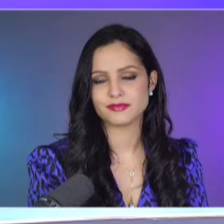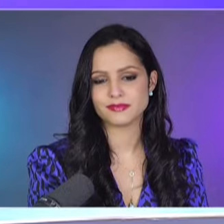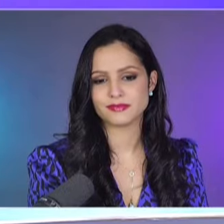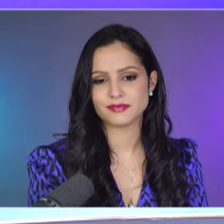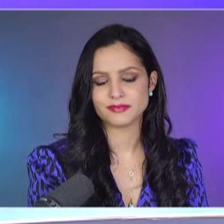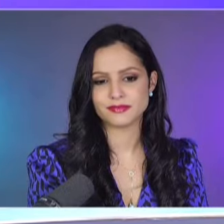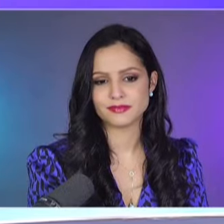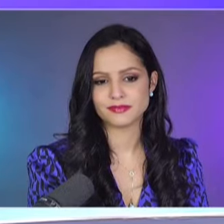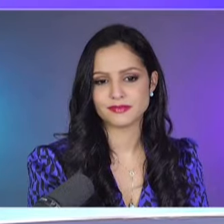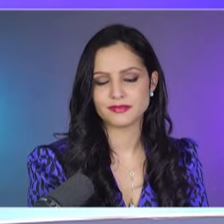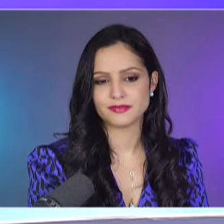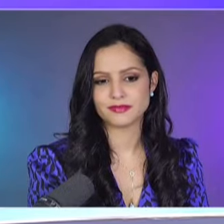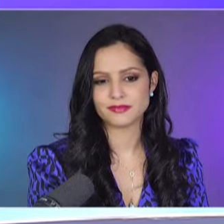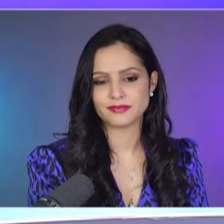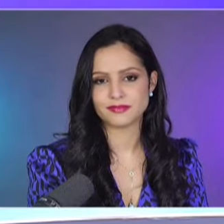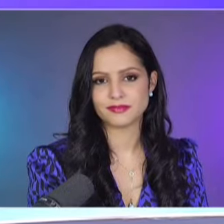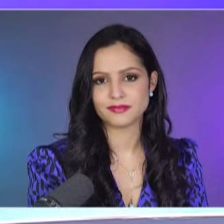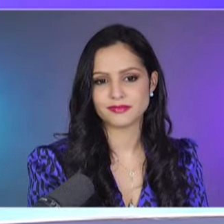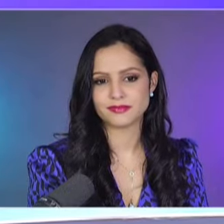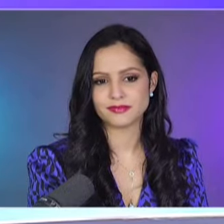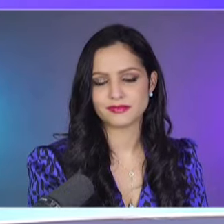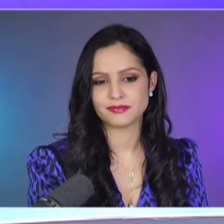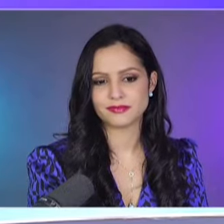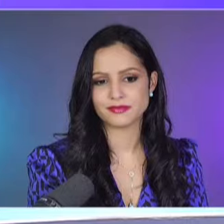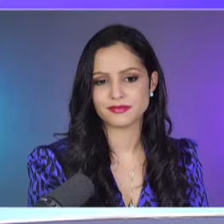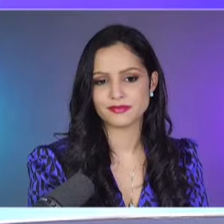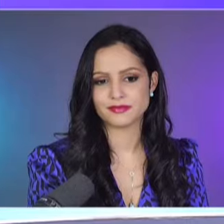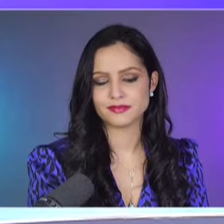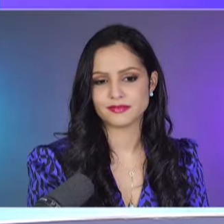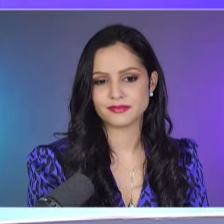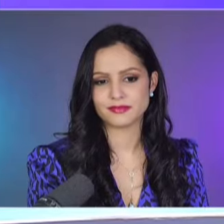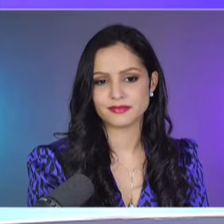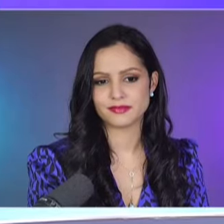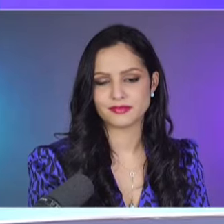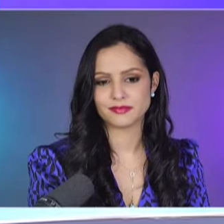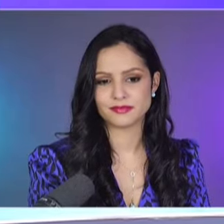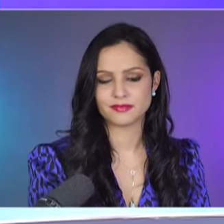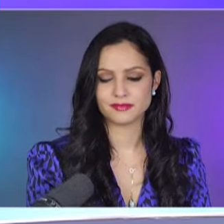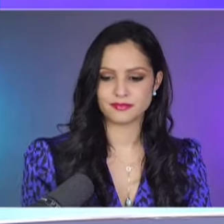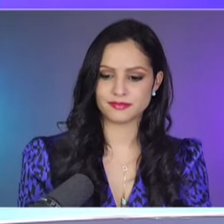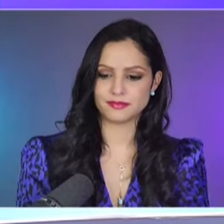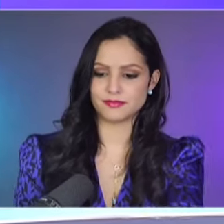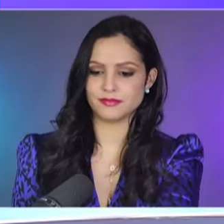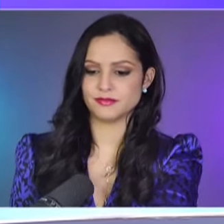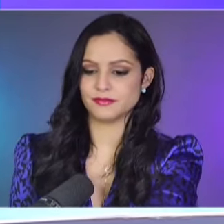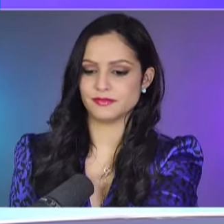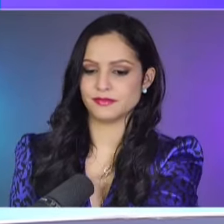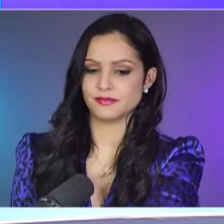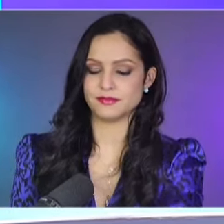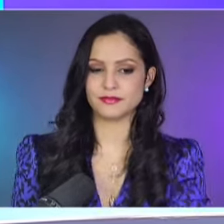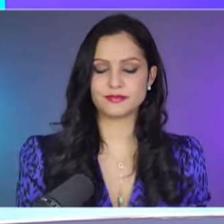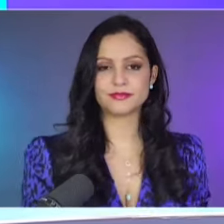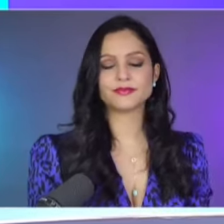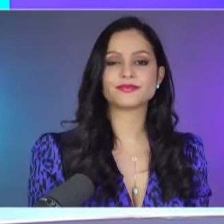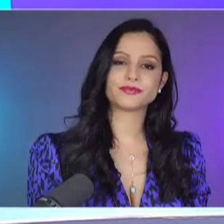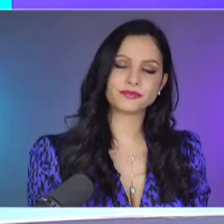correcto. Nosotros llevamos a nuestra gente a votar, como diciendo, la oposición no llevó a su gente a votar. Muy bien, señor presidente. Pero el Día de Acción de Gracias, donde ellos